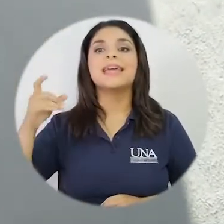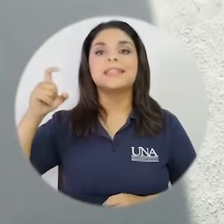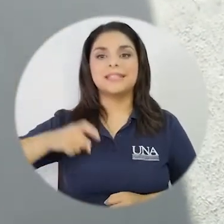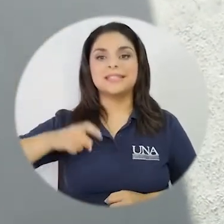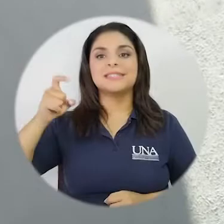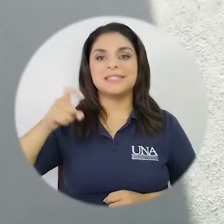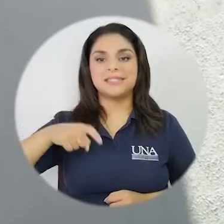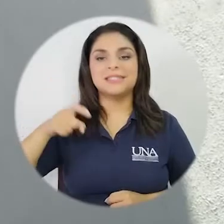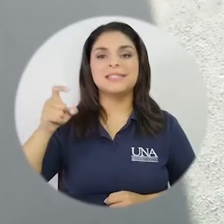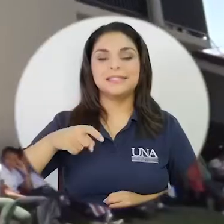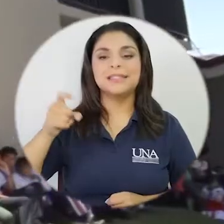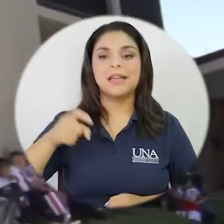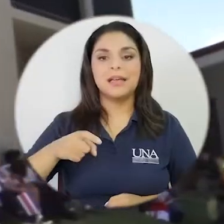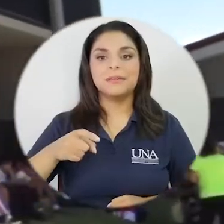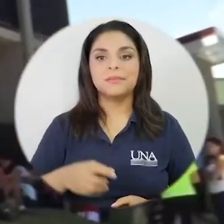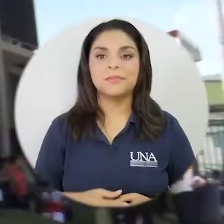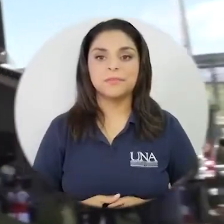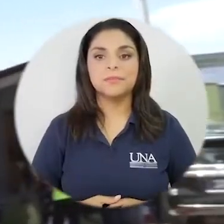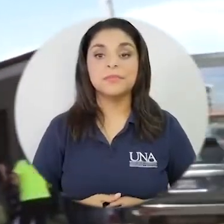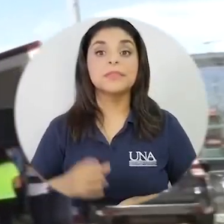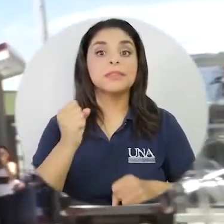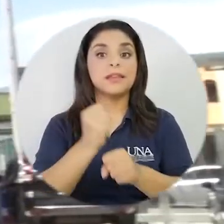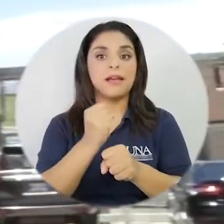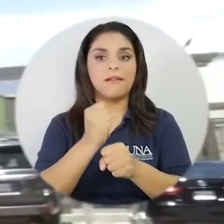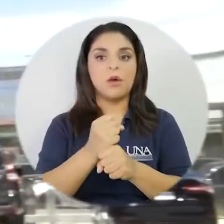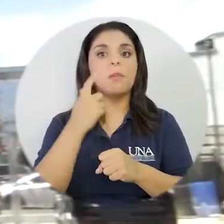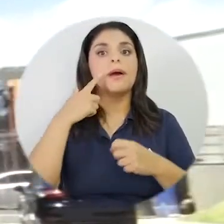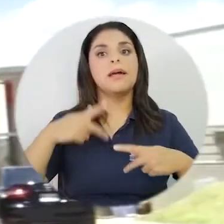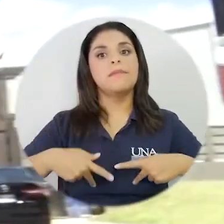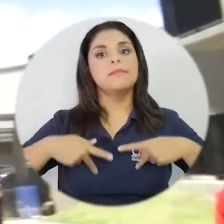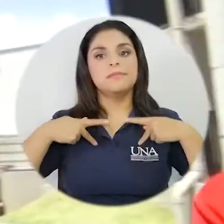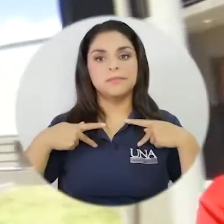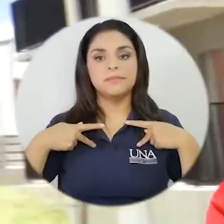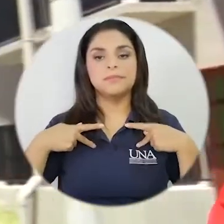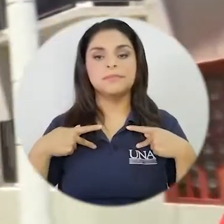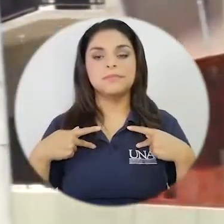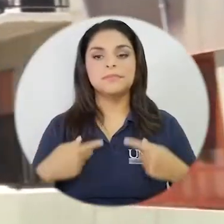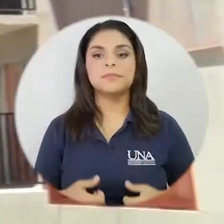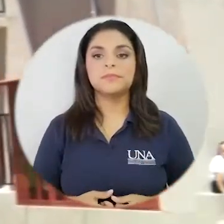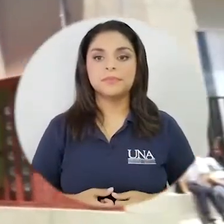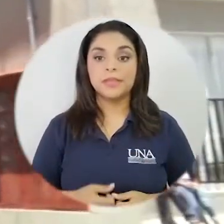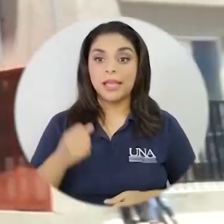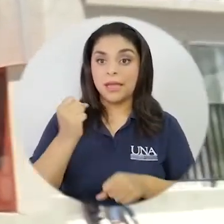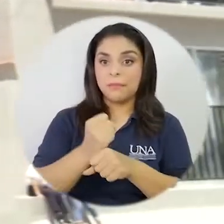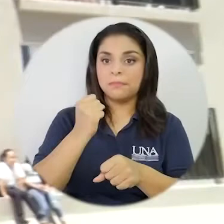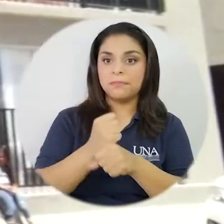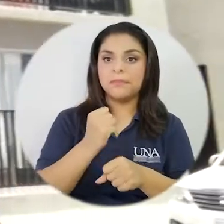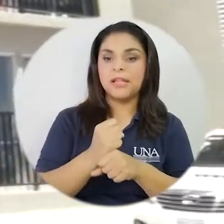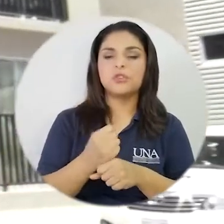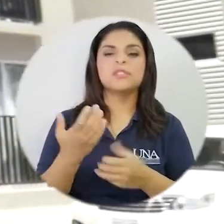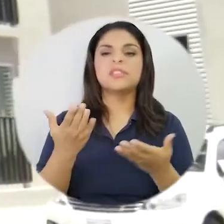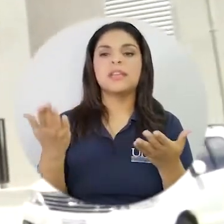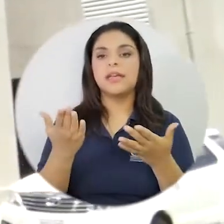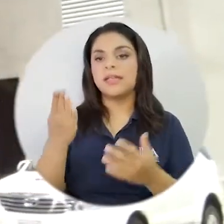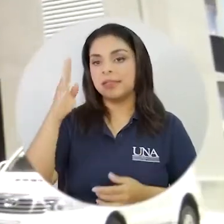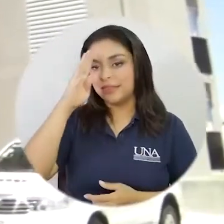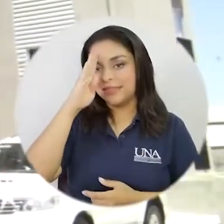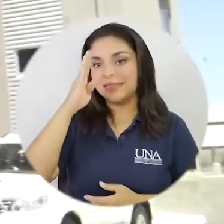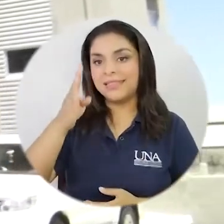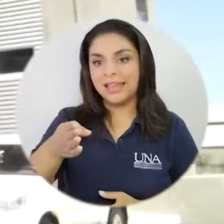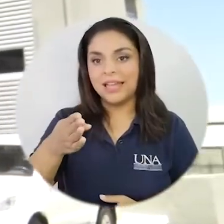obviamente, de empleo para vivir. Y estamos hablando de empleos que son directos, es decir, bienes